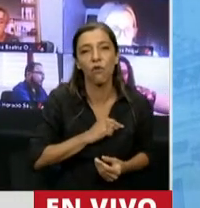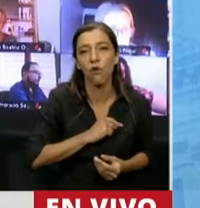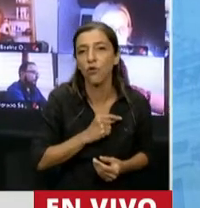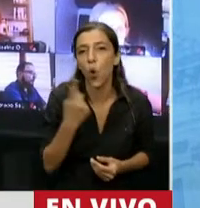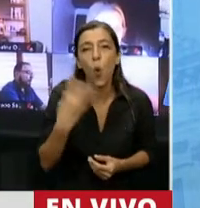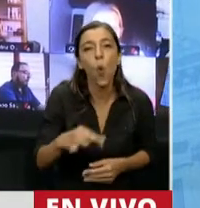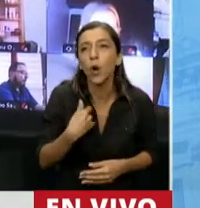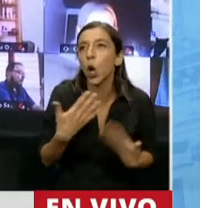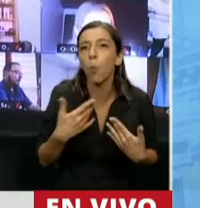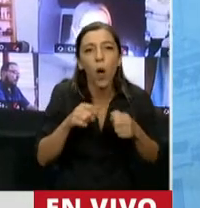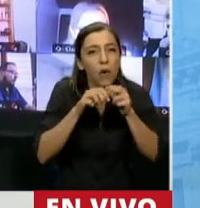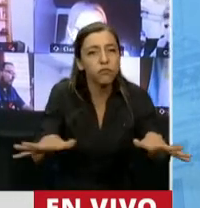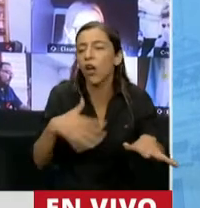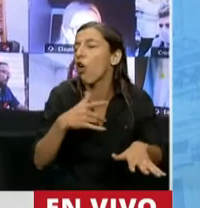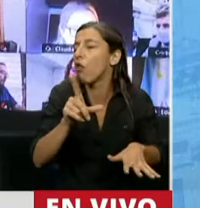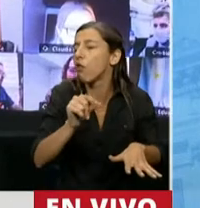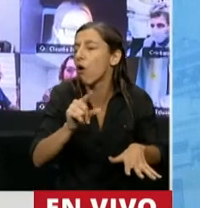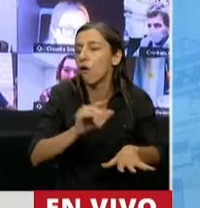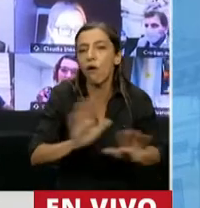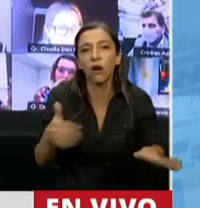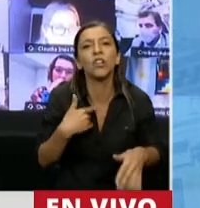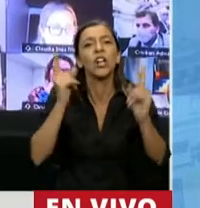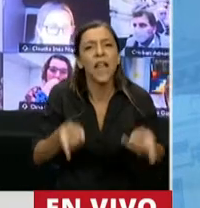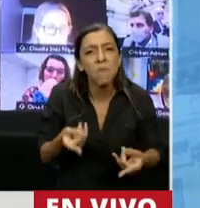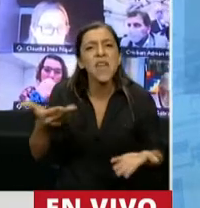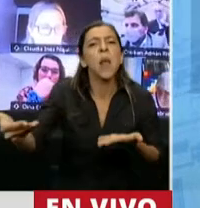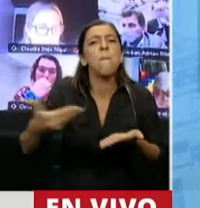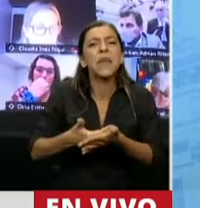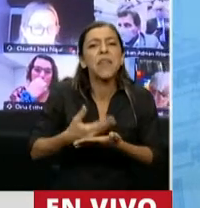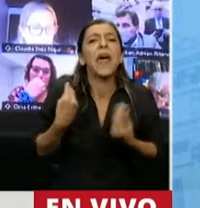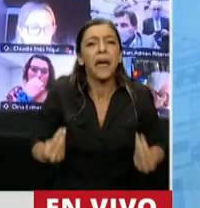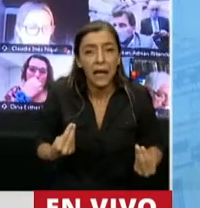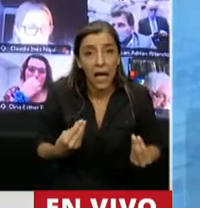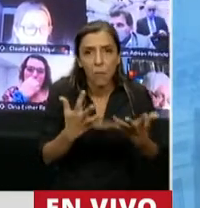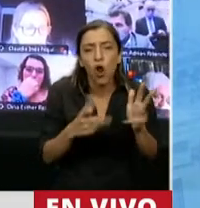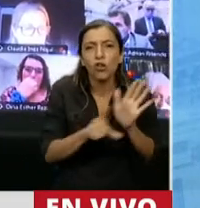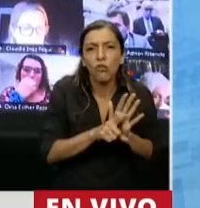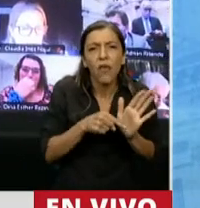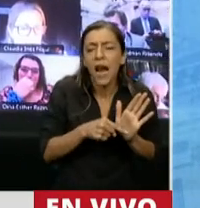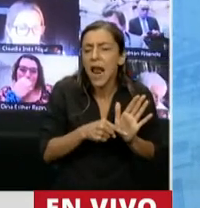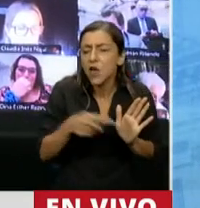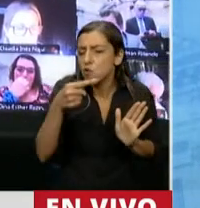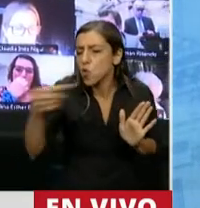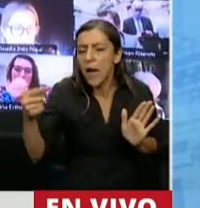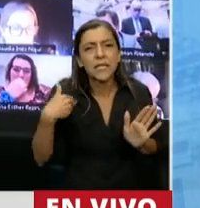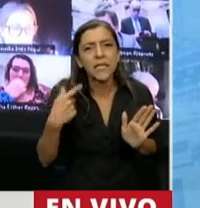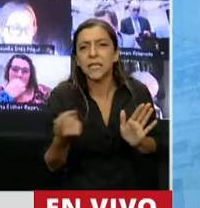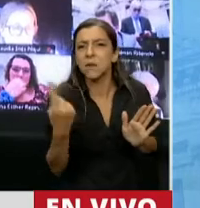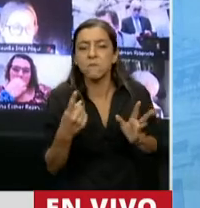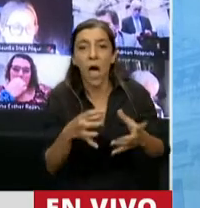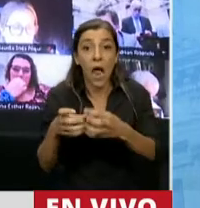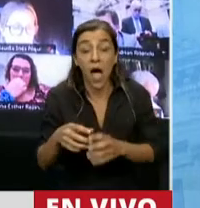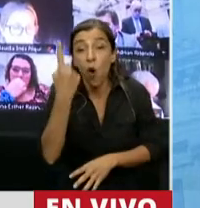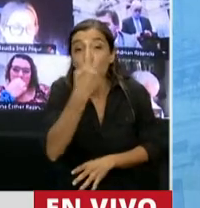presidente nos están pidiendo además que lo tratemos en una semana que en una semana escuchemos